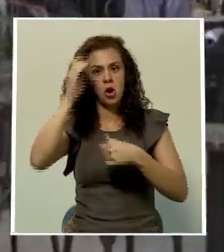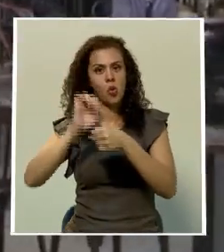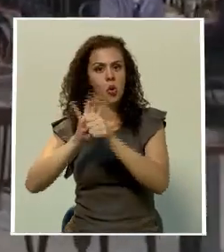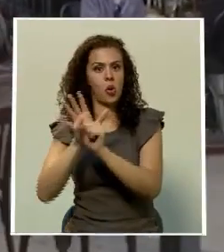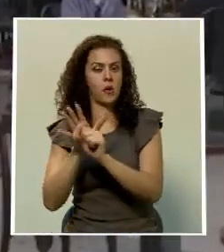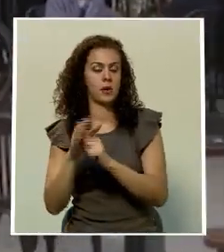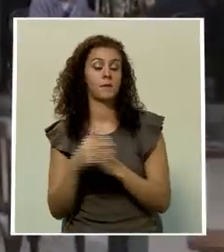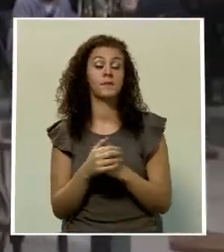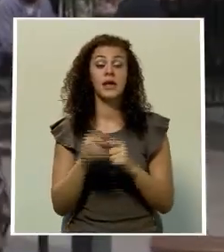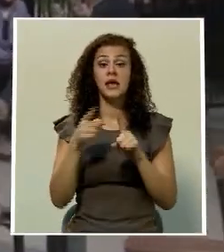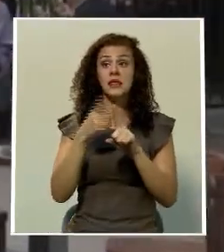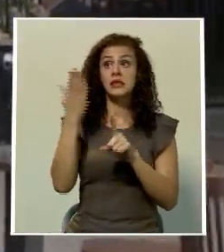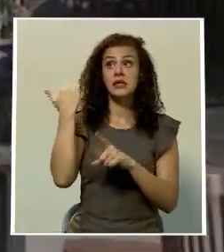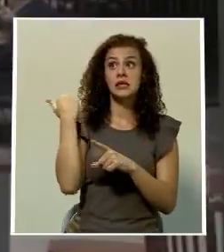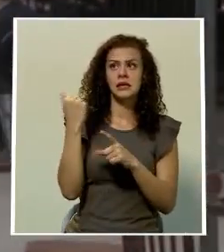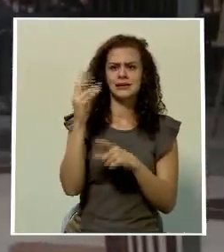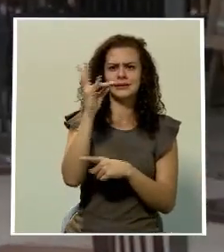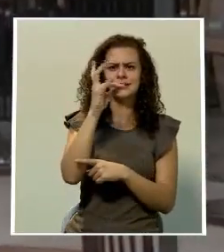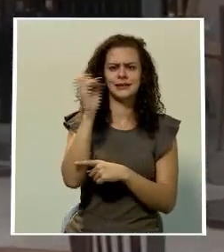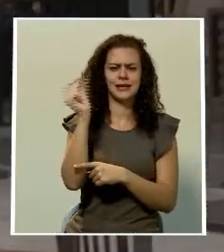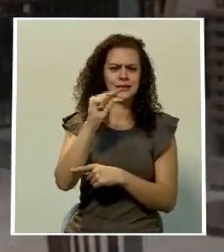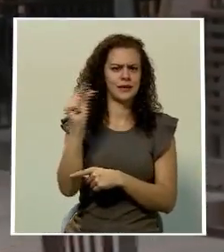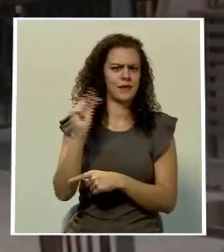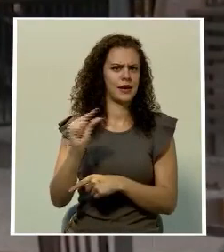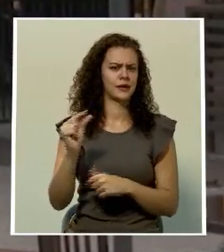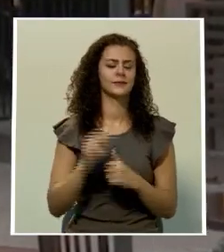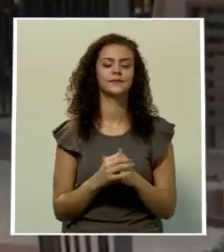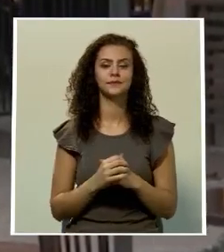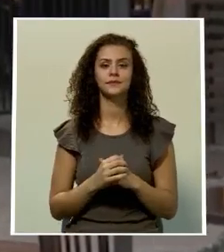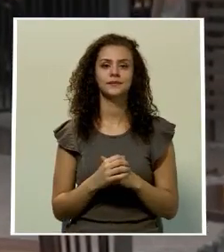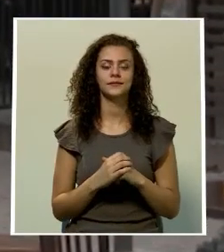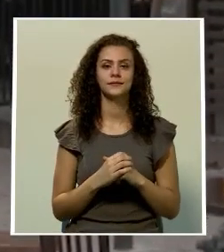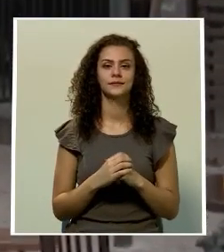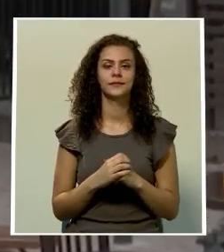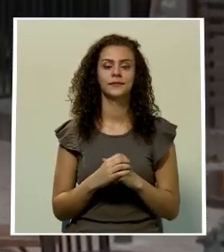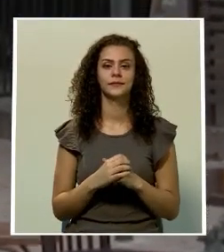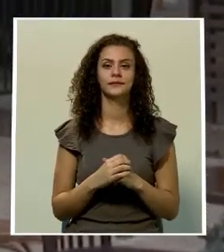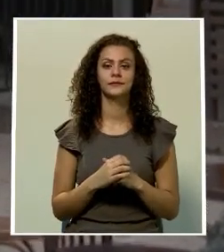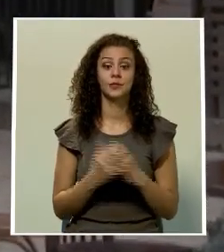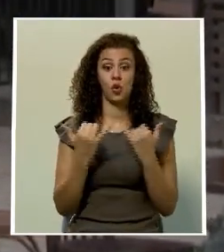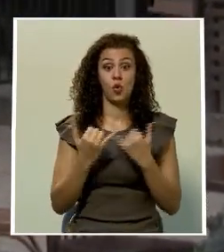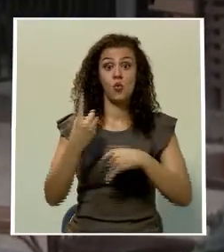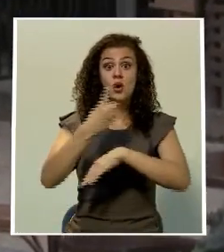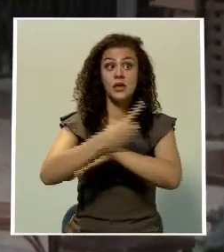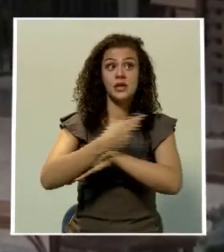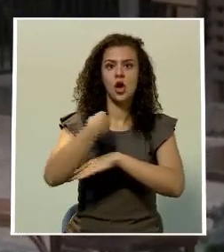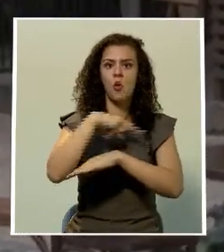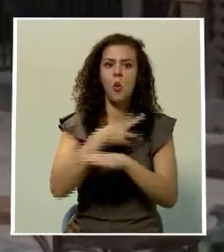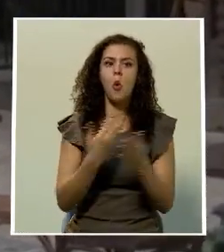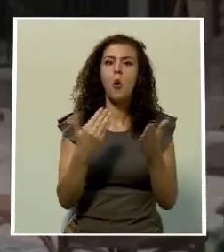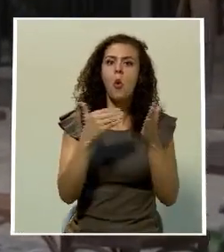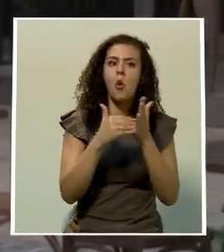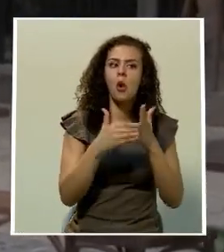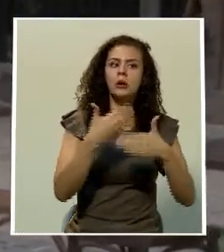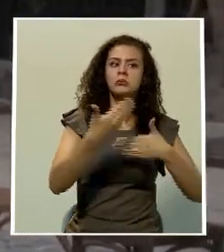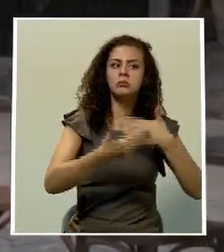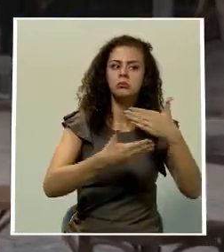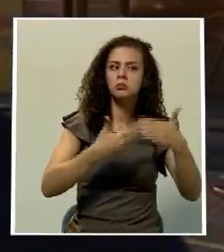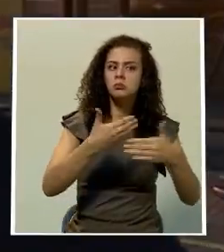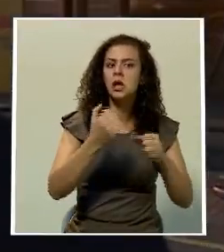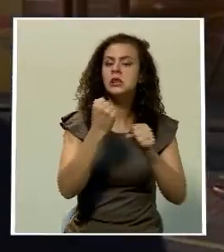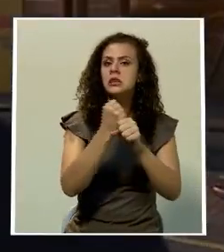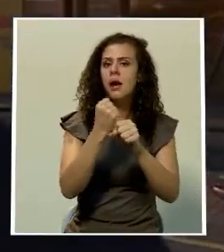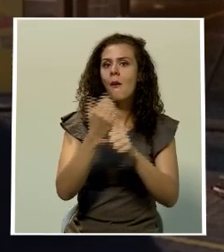de COVID-19 desde hace más de 7 semanas. Hoy día estamos volviendo a hacer un poco todo nuestro